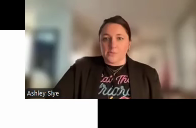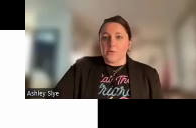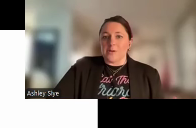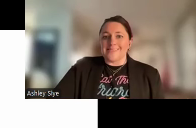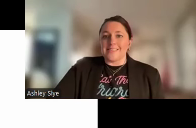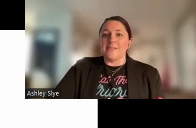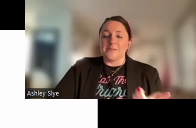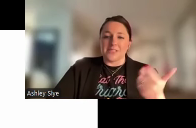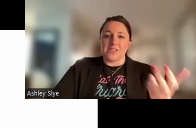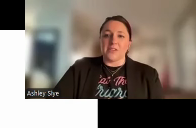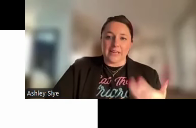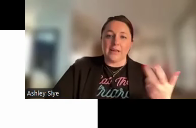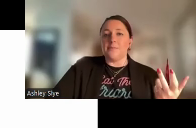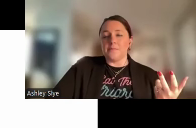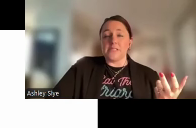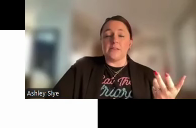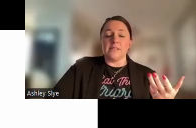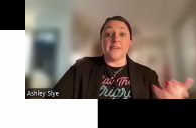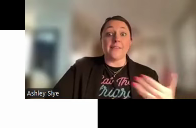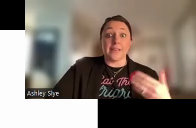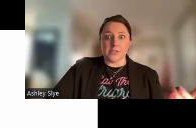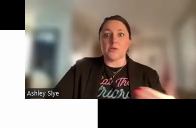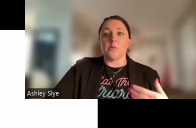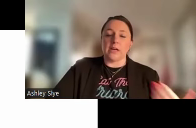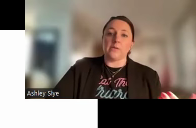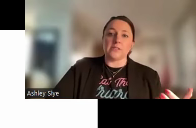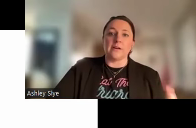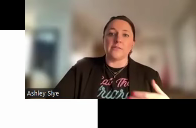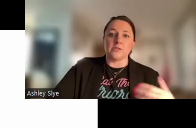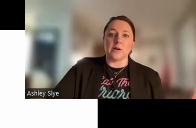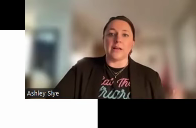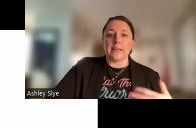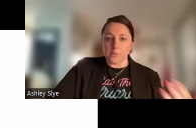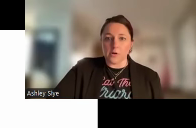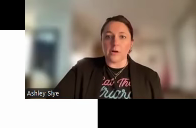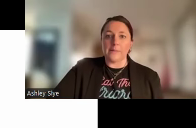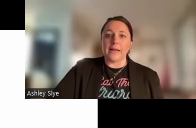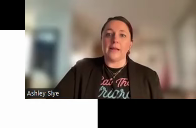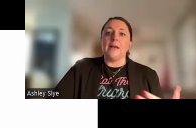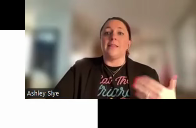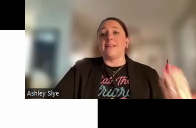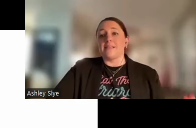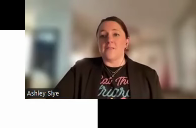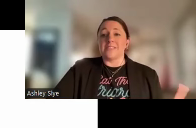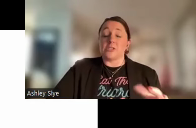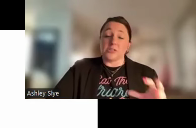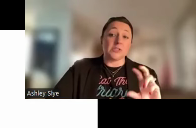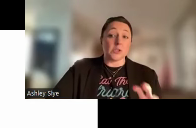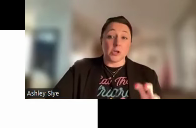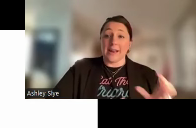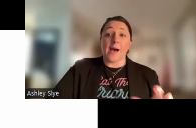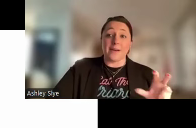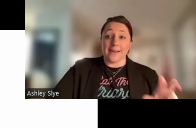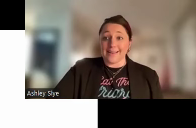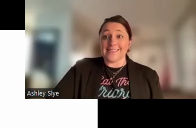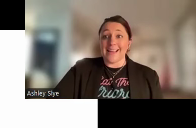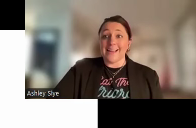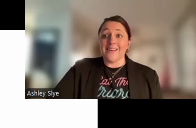vuelve hablar de esto. Y también es importante, sobre todo, para los defensores que están trabajando